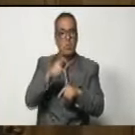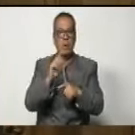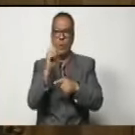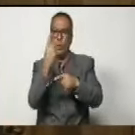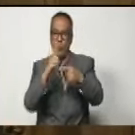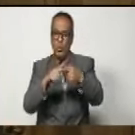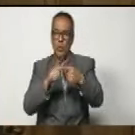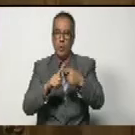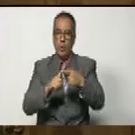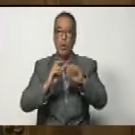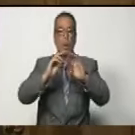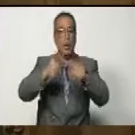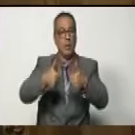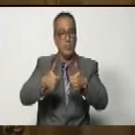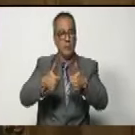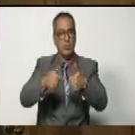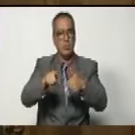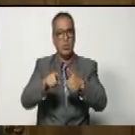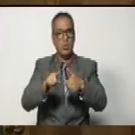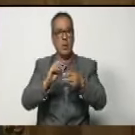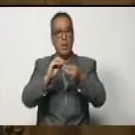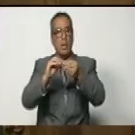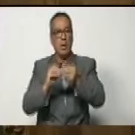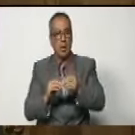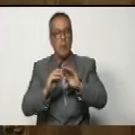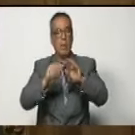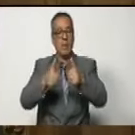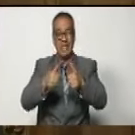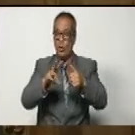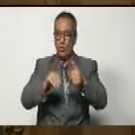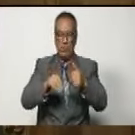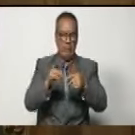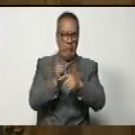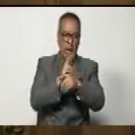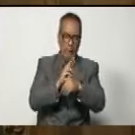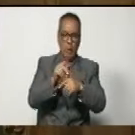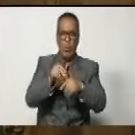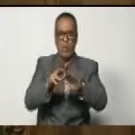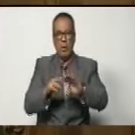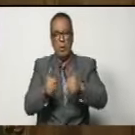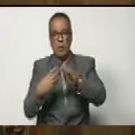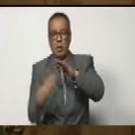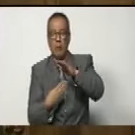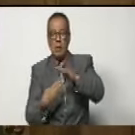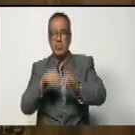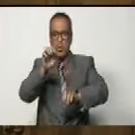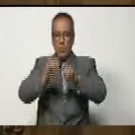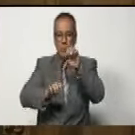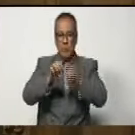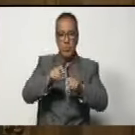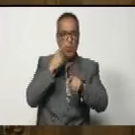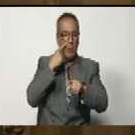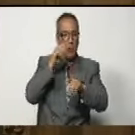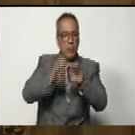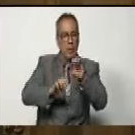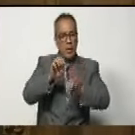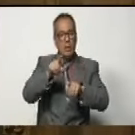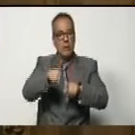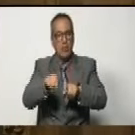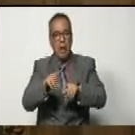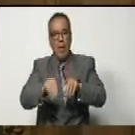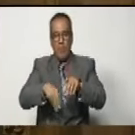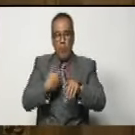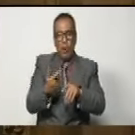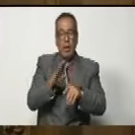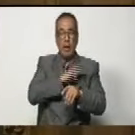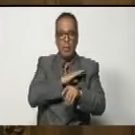1. Comenzar en la etapa más temprana posible y estar basados en la evaluación multidisciplinaria de las necesidades y capacidades